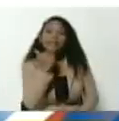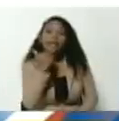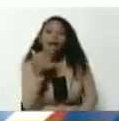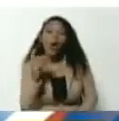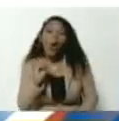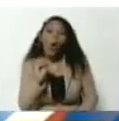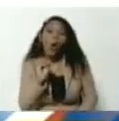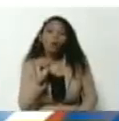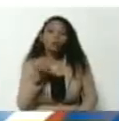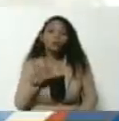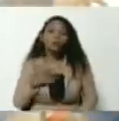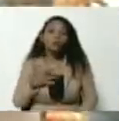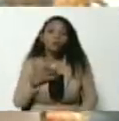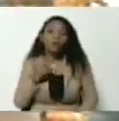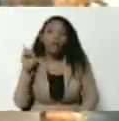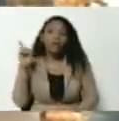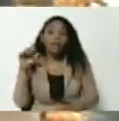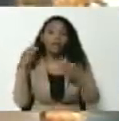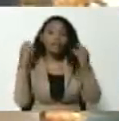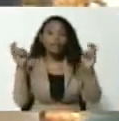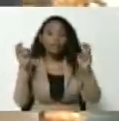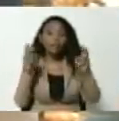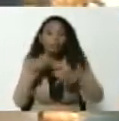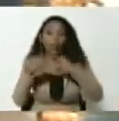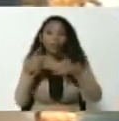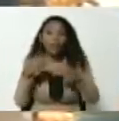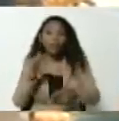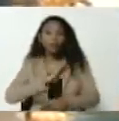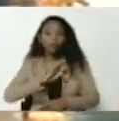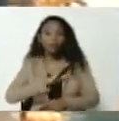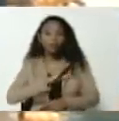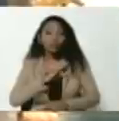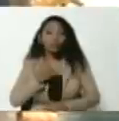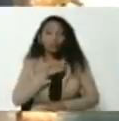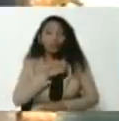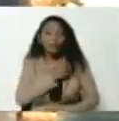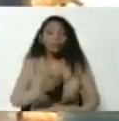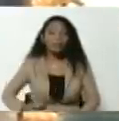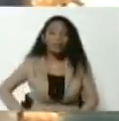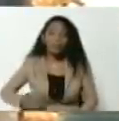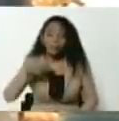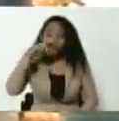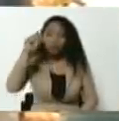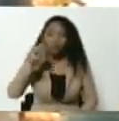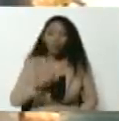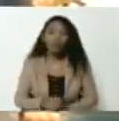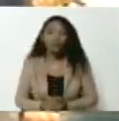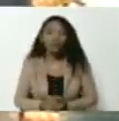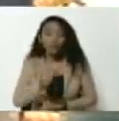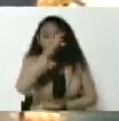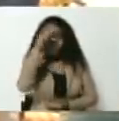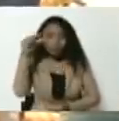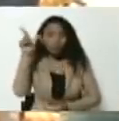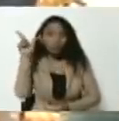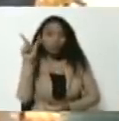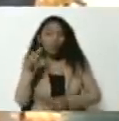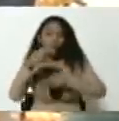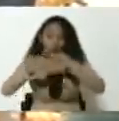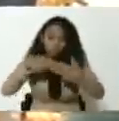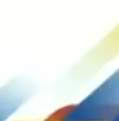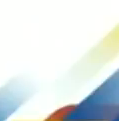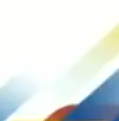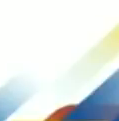a la tolda política a la que pertenecemos nosotros, a la que pertenece el presidente Nicolás Maduro, al chavismo, a la Revolución